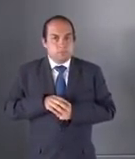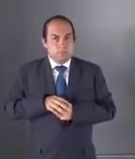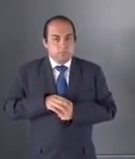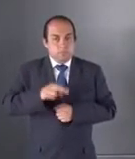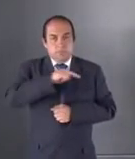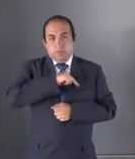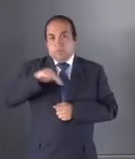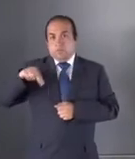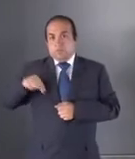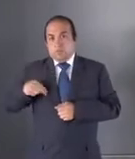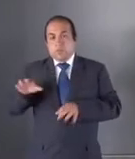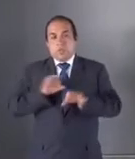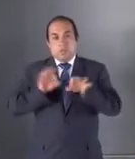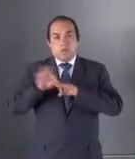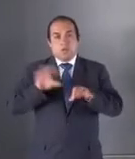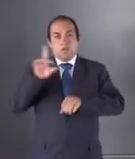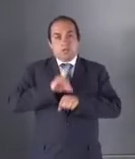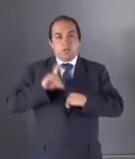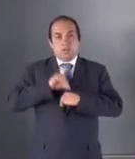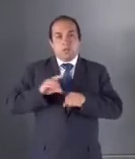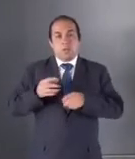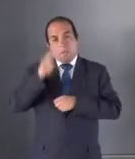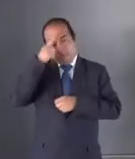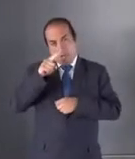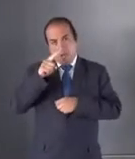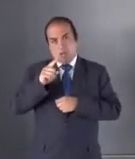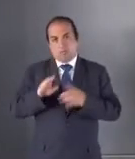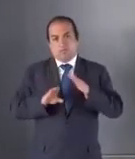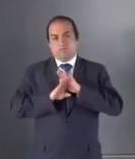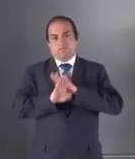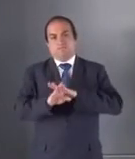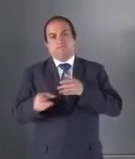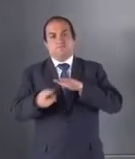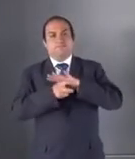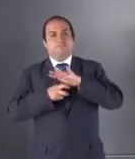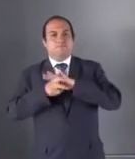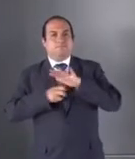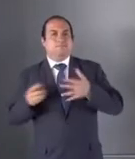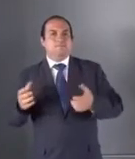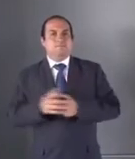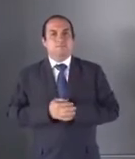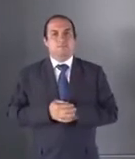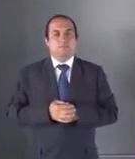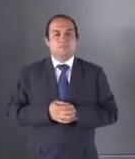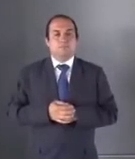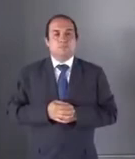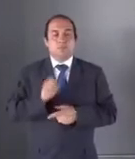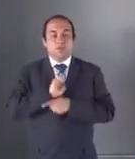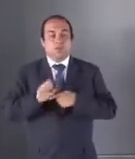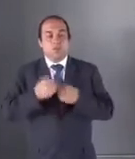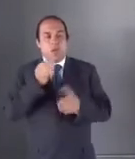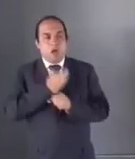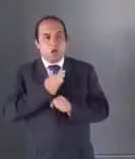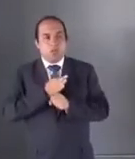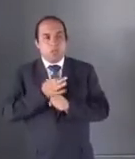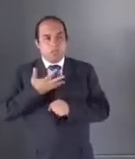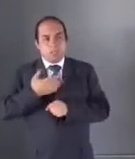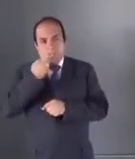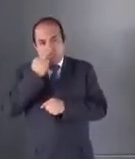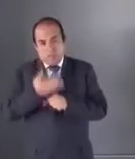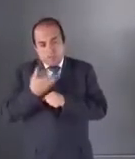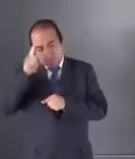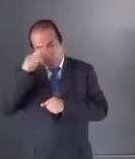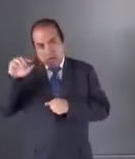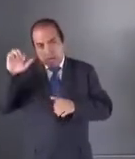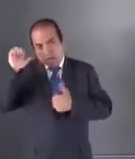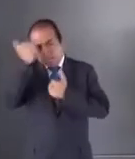nuestro trabajo cotidiano para acabar con la corrupción y erradicar la corrupción en la ciudad. Entonces, en este momento, ¿sí hay razón para arrepentirse